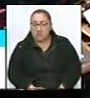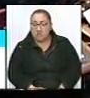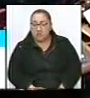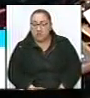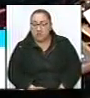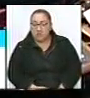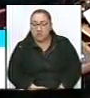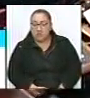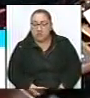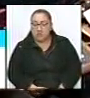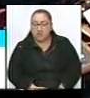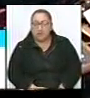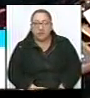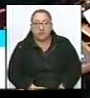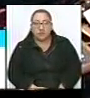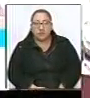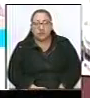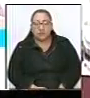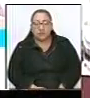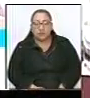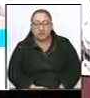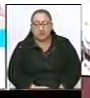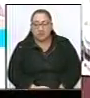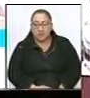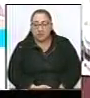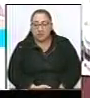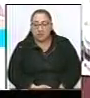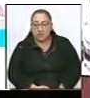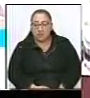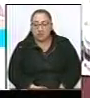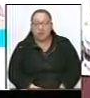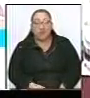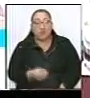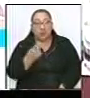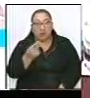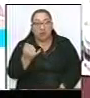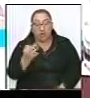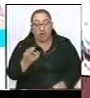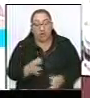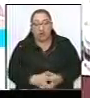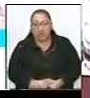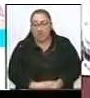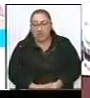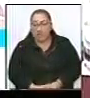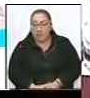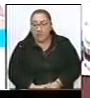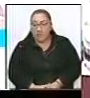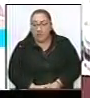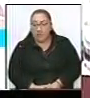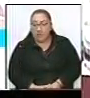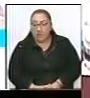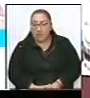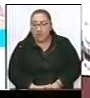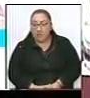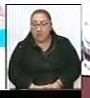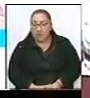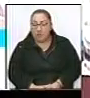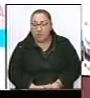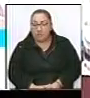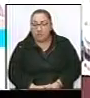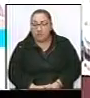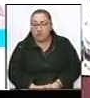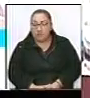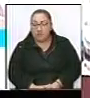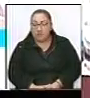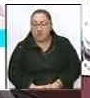ello que, señor presidente, señora presidenta, yo le menciono, yo soy probablemente en esta mesa